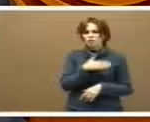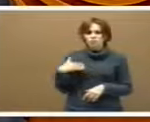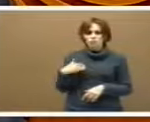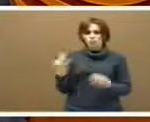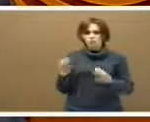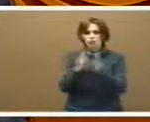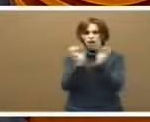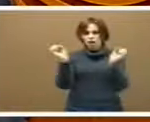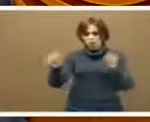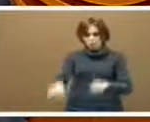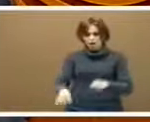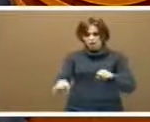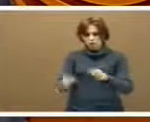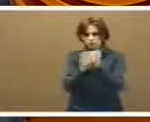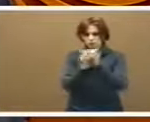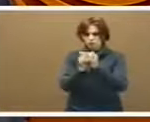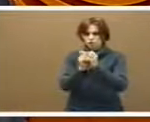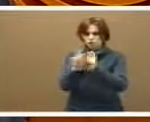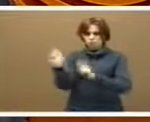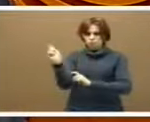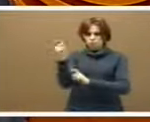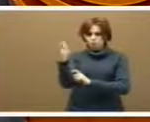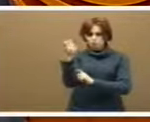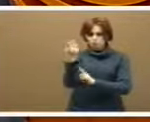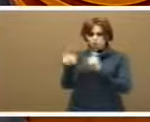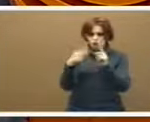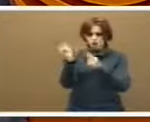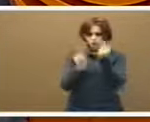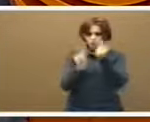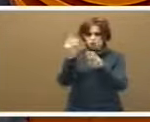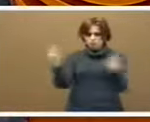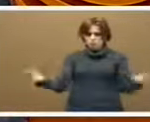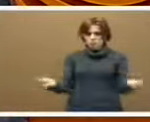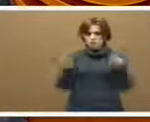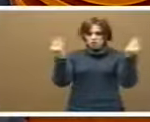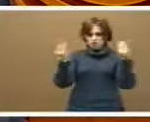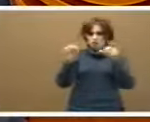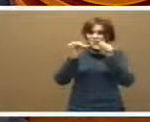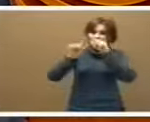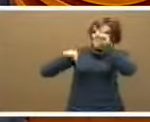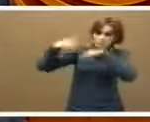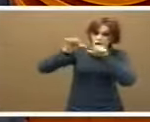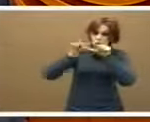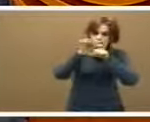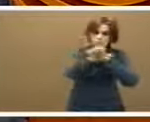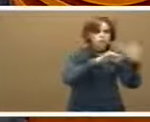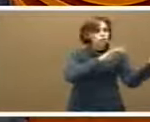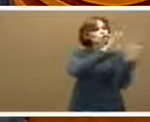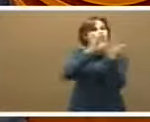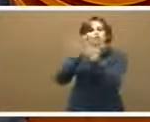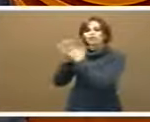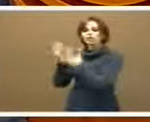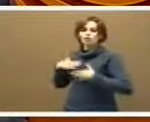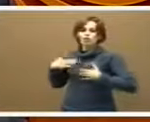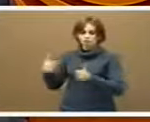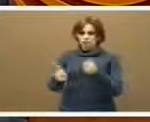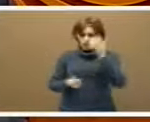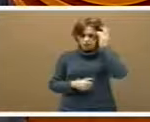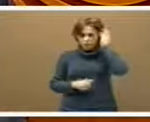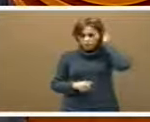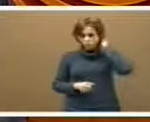que queremos son consensos y lo que queremos es mejorar los presupuestos. A partir de ahí vamos a hablar con todos los grupos de la Cámara. No nos